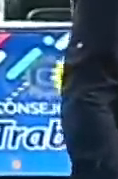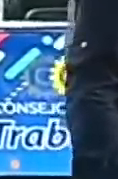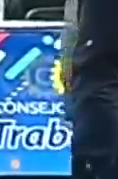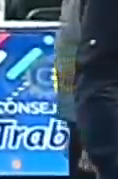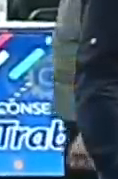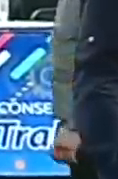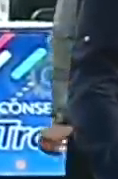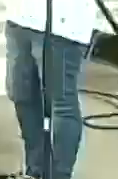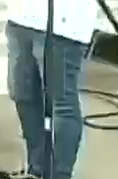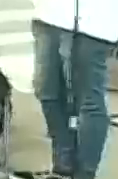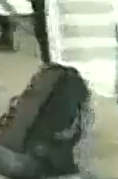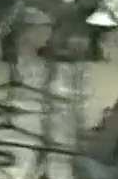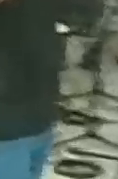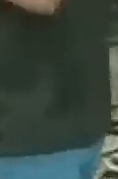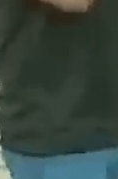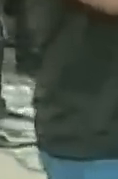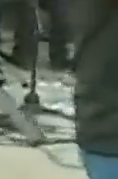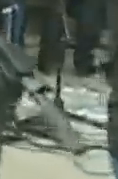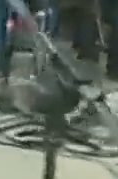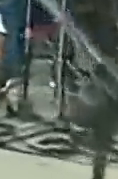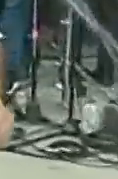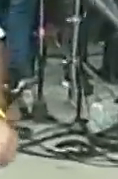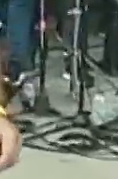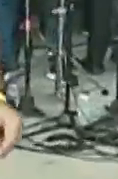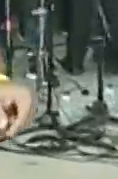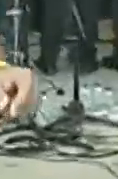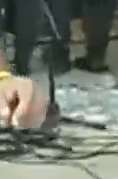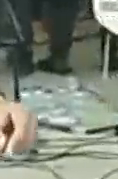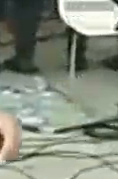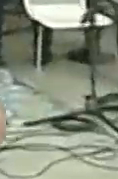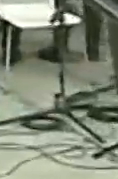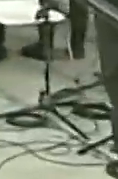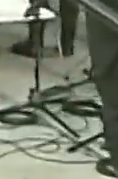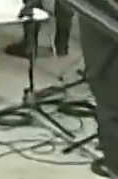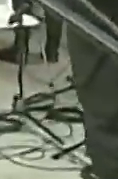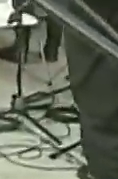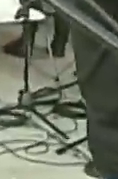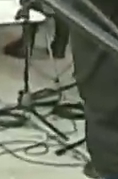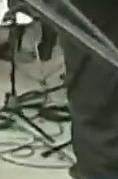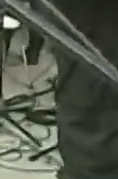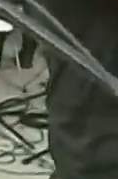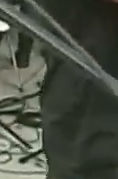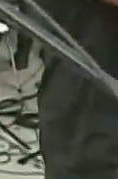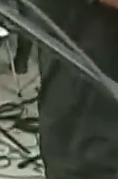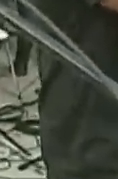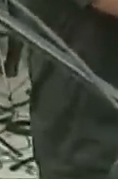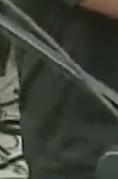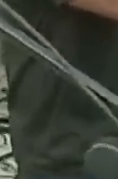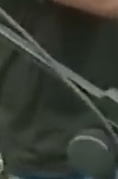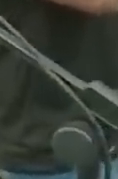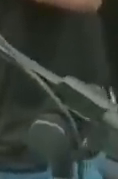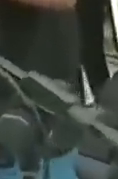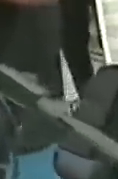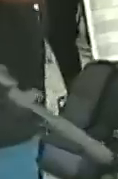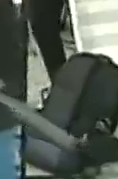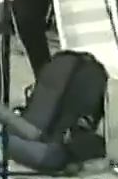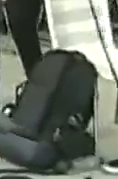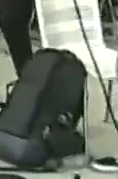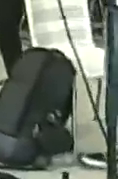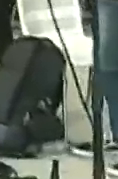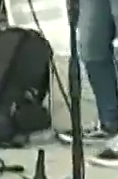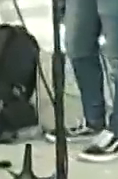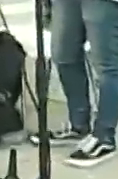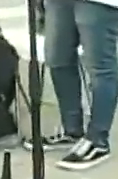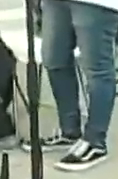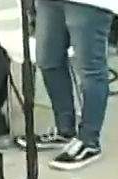africana. El idioma de la vara se pone al instante a un pie. Y cuando entra el